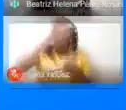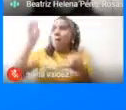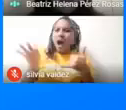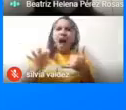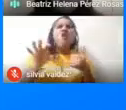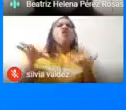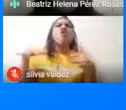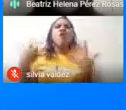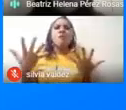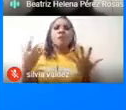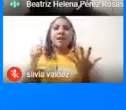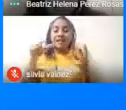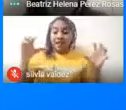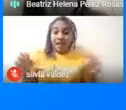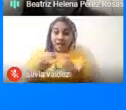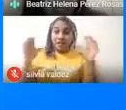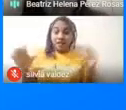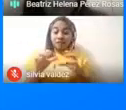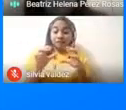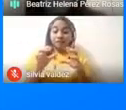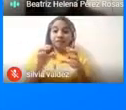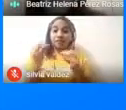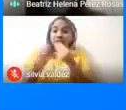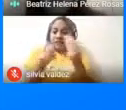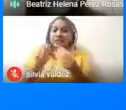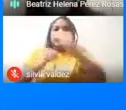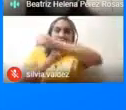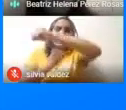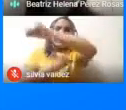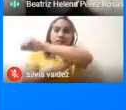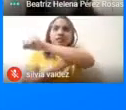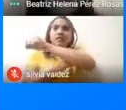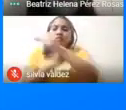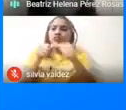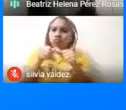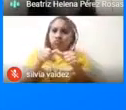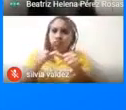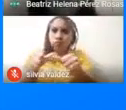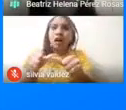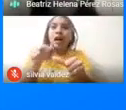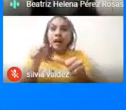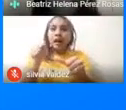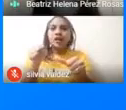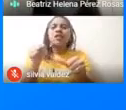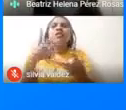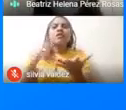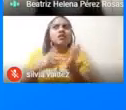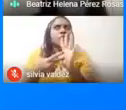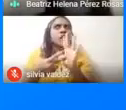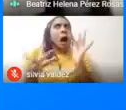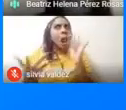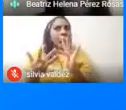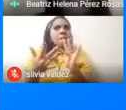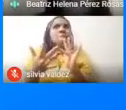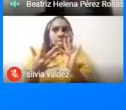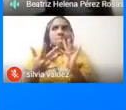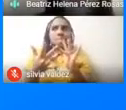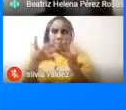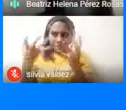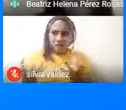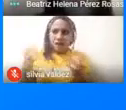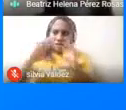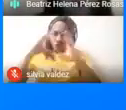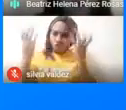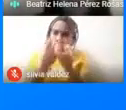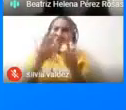actividad que ha sido fortalecida, que se ha mantenido, es congruente con lo que se quiere de un planeta